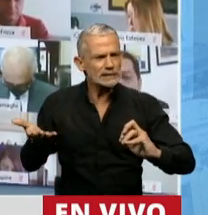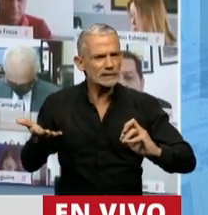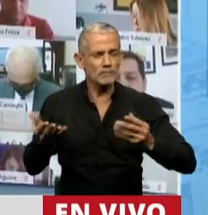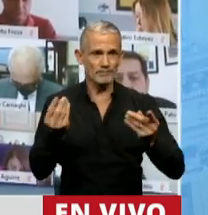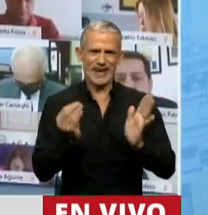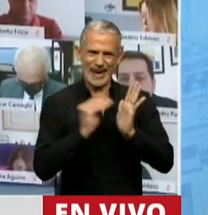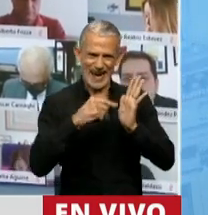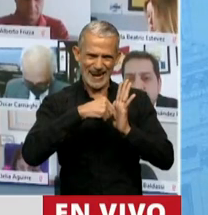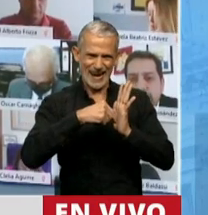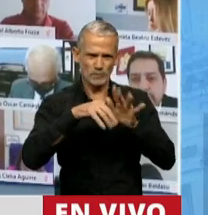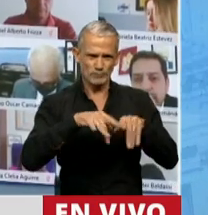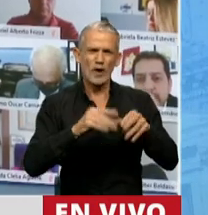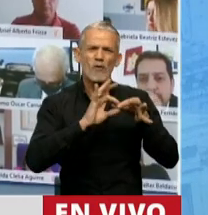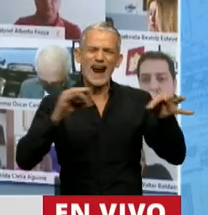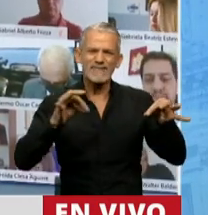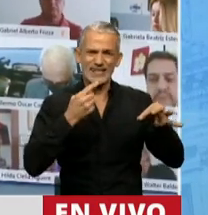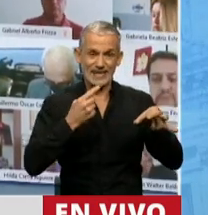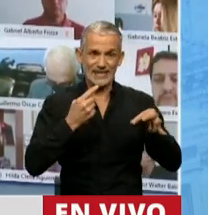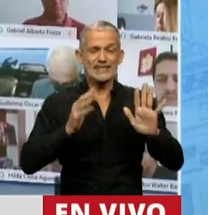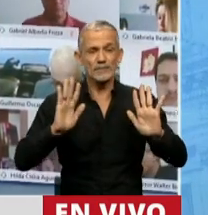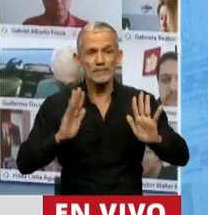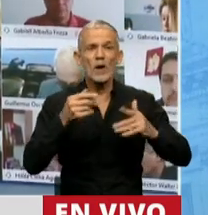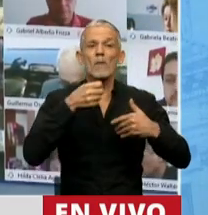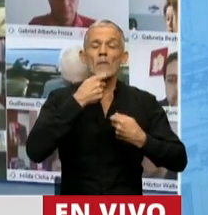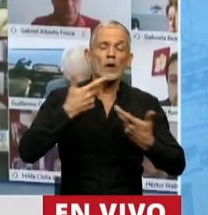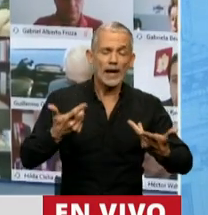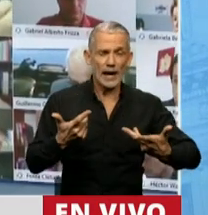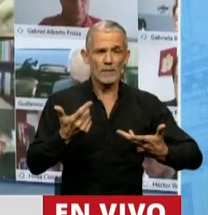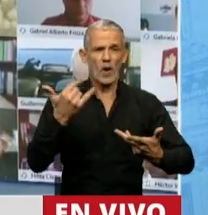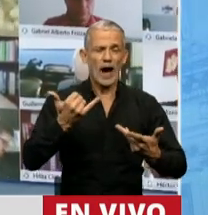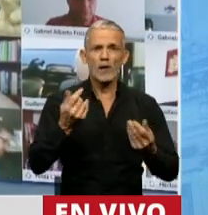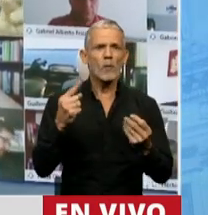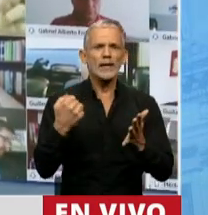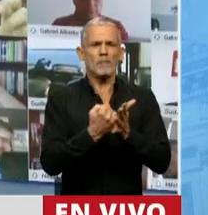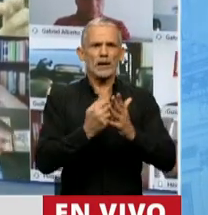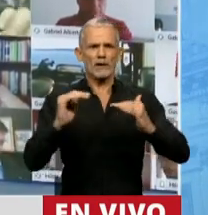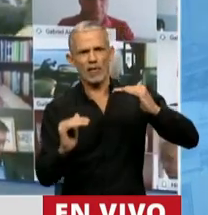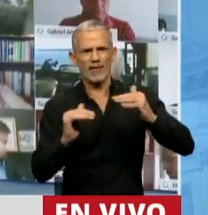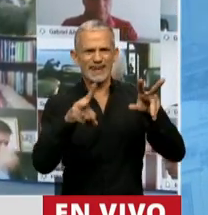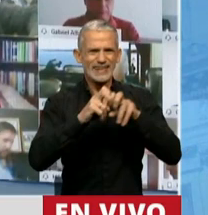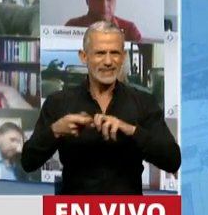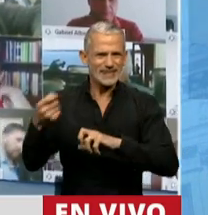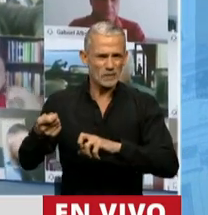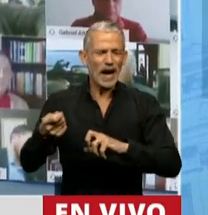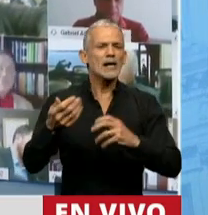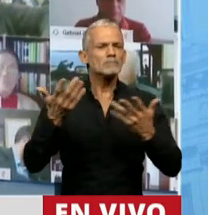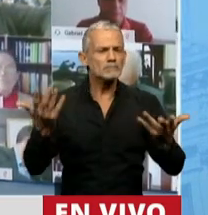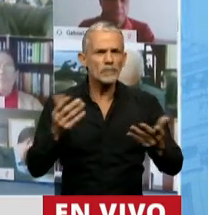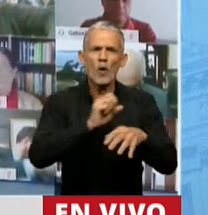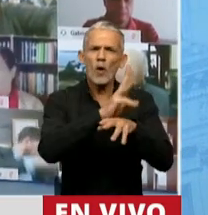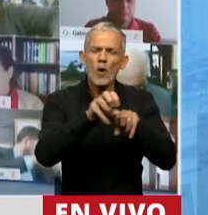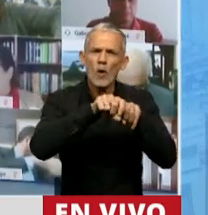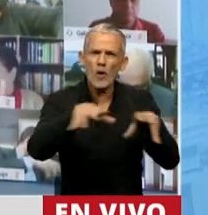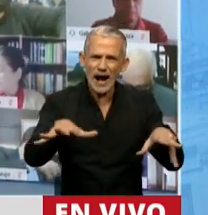entonces agregar allí una frase que dice: a los efectos de determinar este impacto, se considerarán los efectos de la